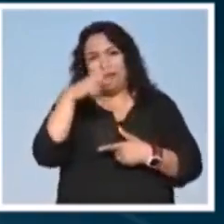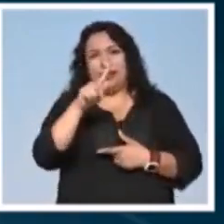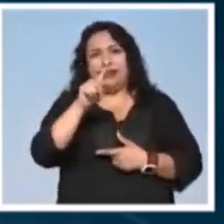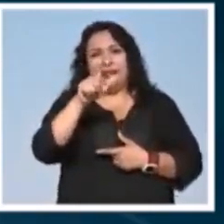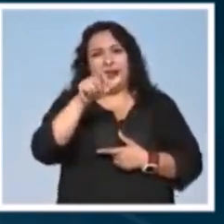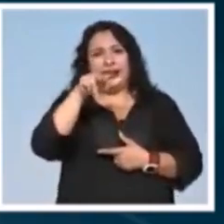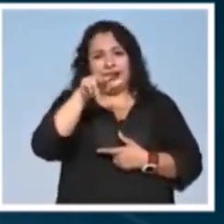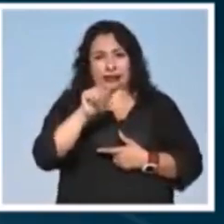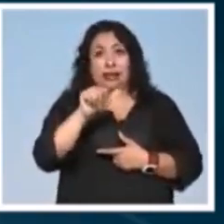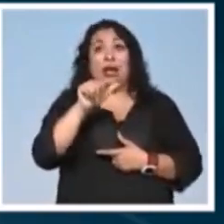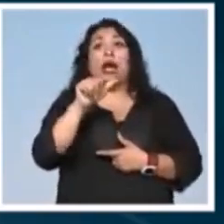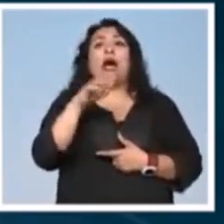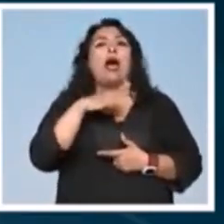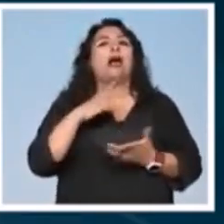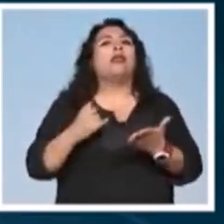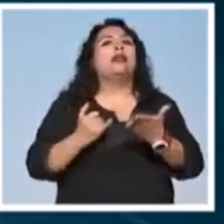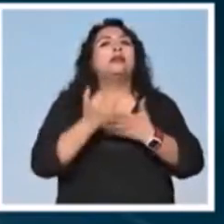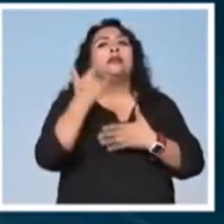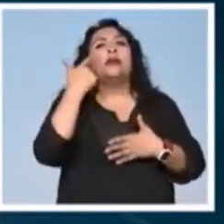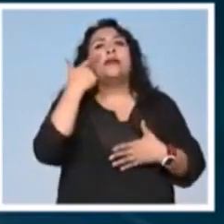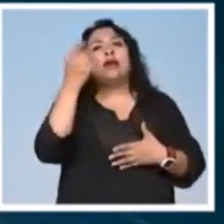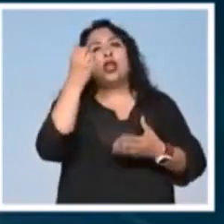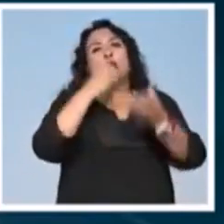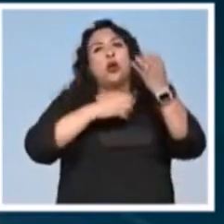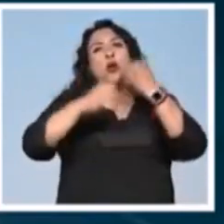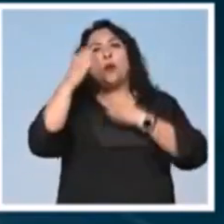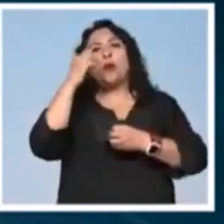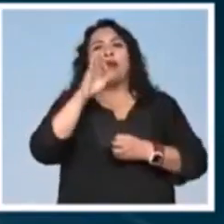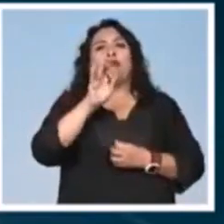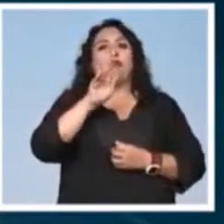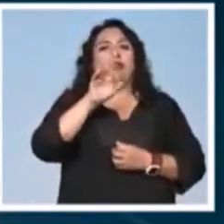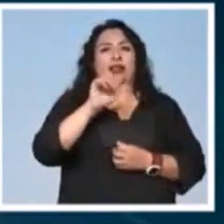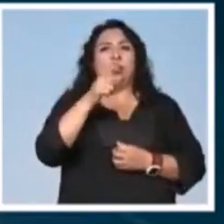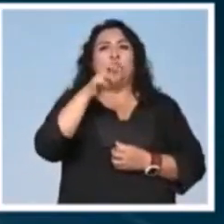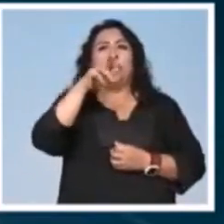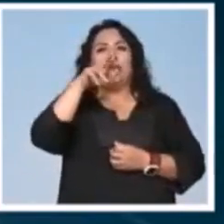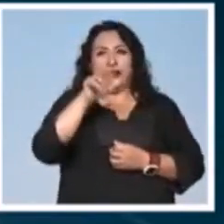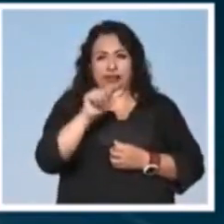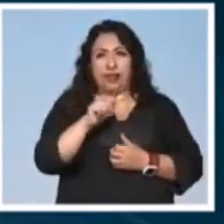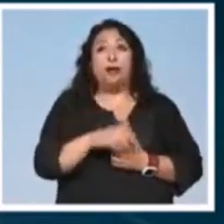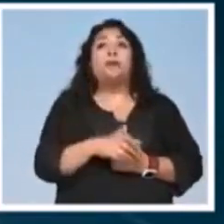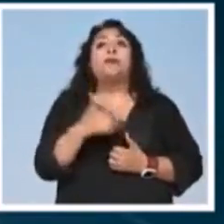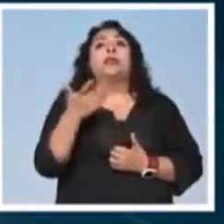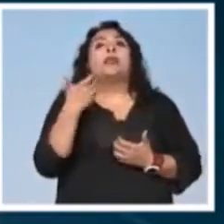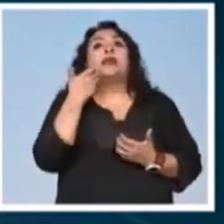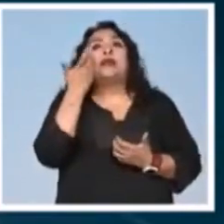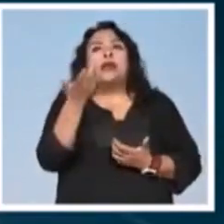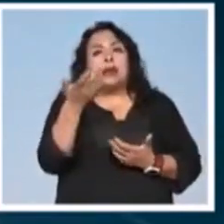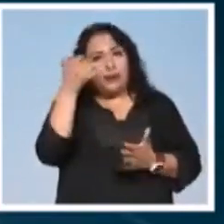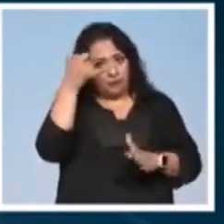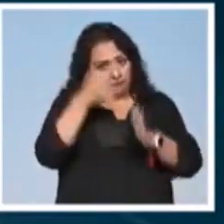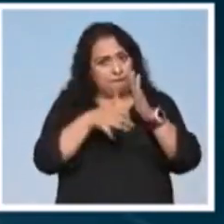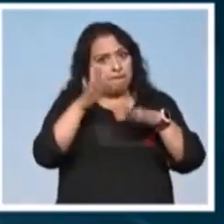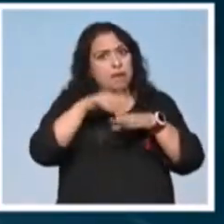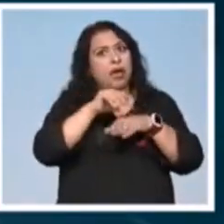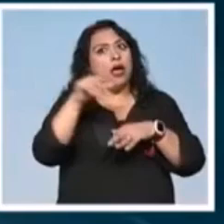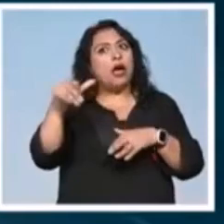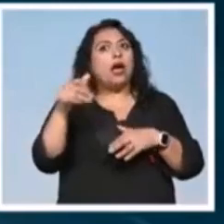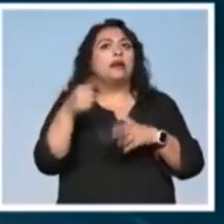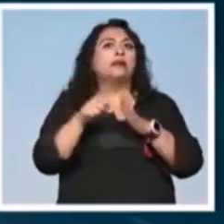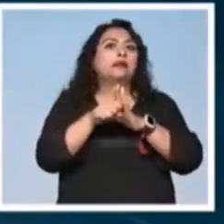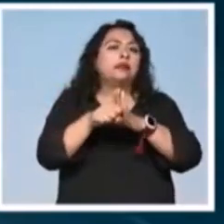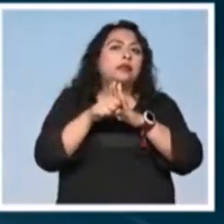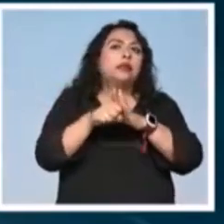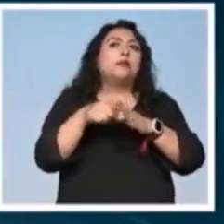Traxna Producciones decidió adentrarse en la obra teatral de Federico García Lorca, con el deseo de seguir profundizando en el universo